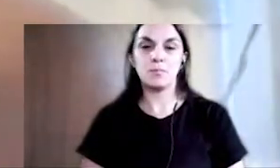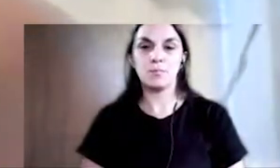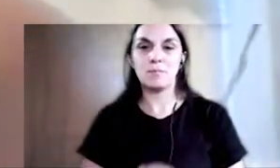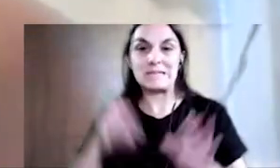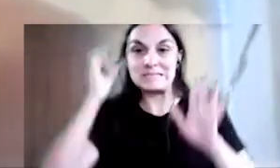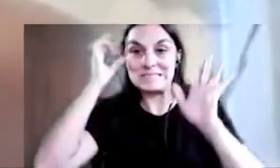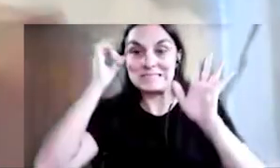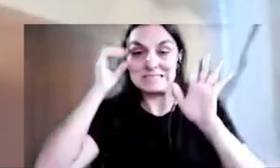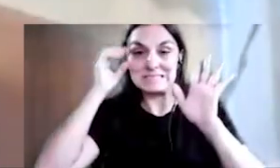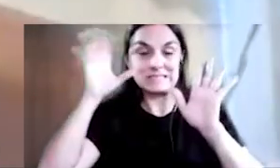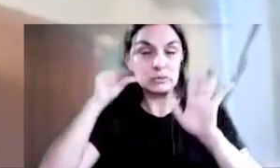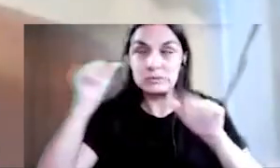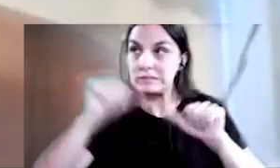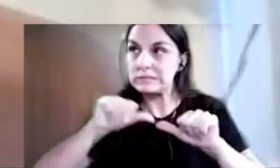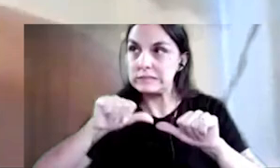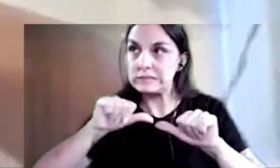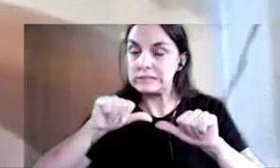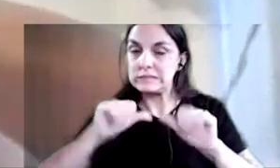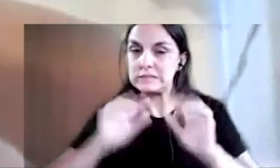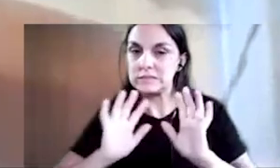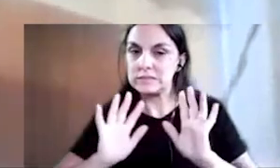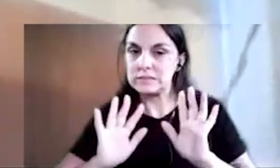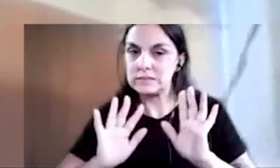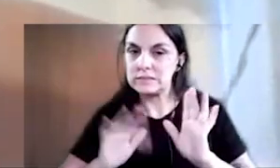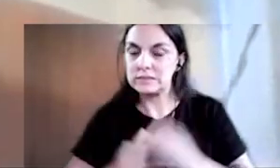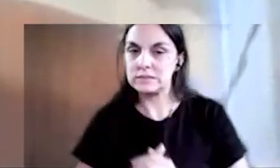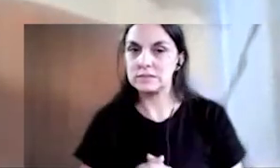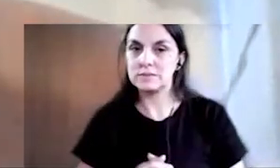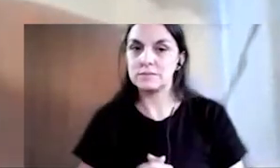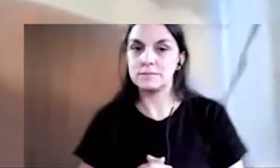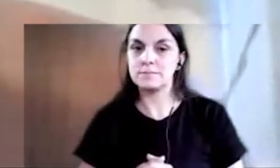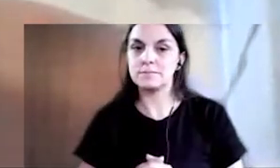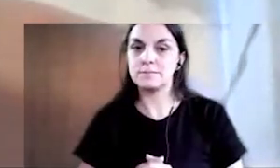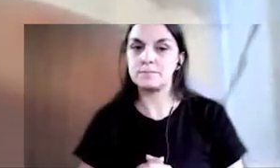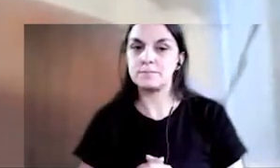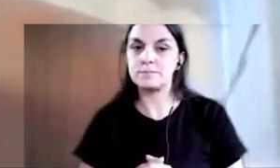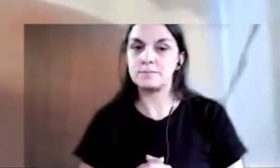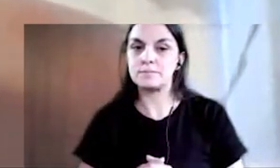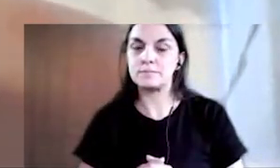Ay, perdón, no se escucha bien. Volví a tirar el microfonito para abajo.